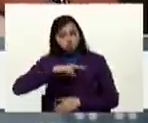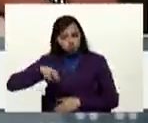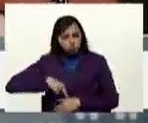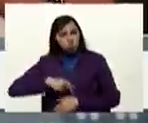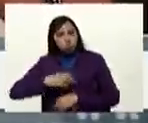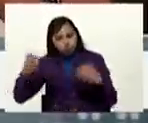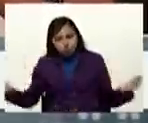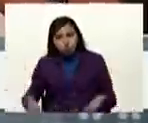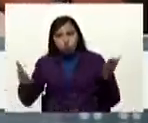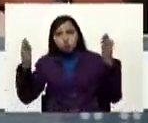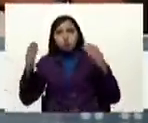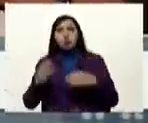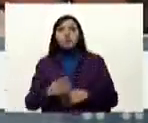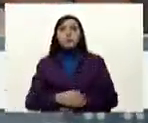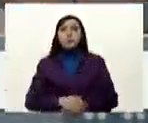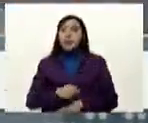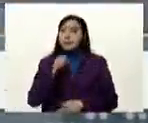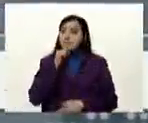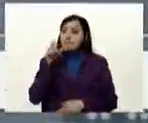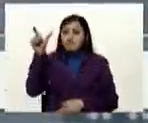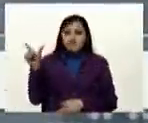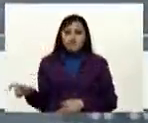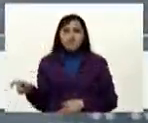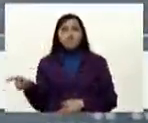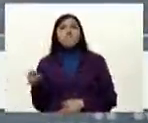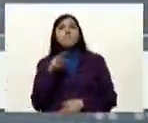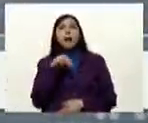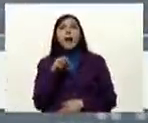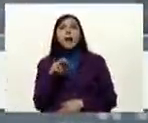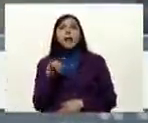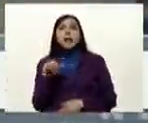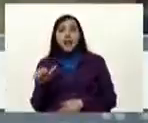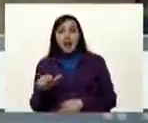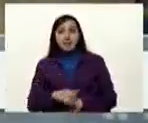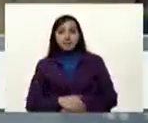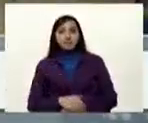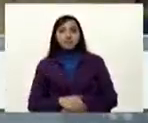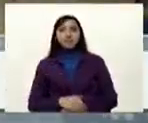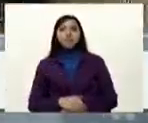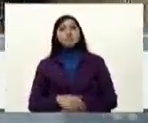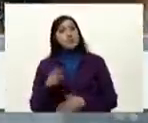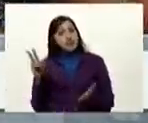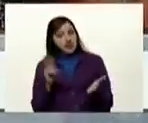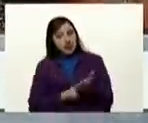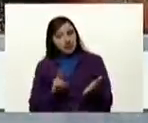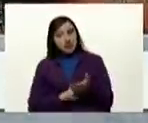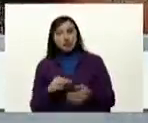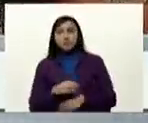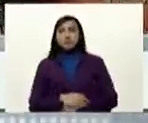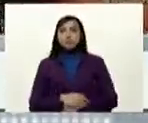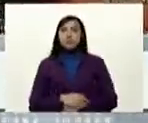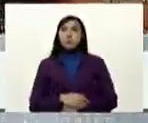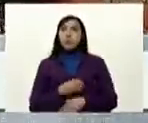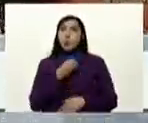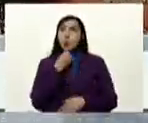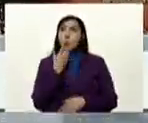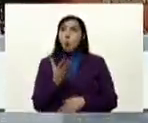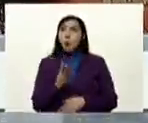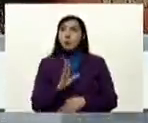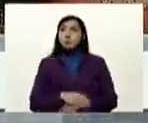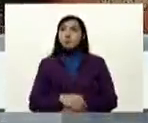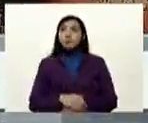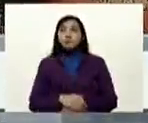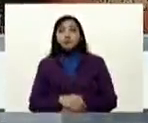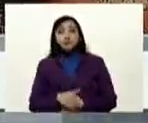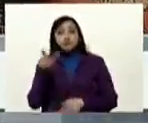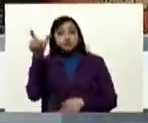adelante, María, María, María, de verdad. Bueno, Beatriz se estrenó como una estrella,